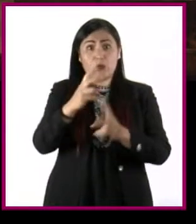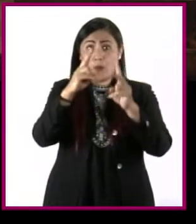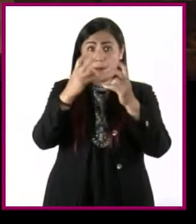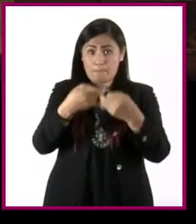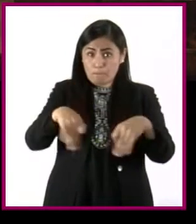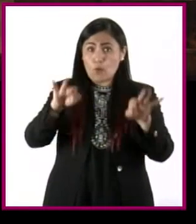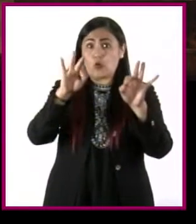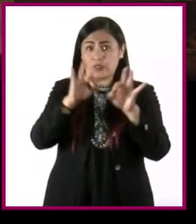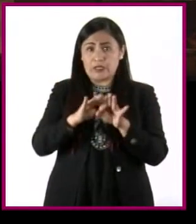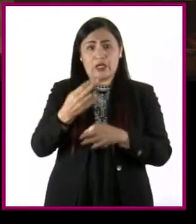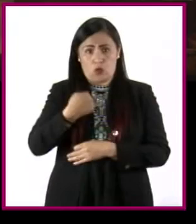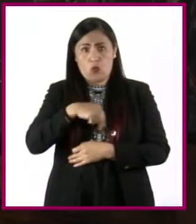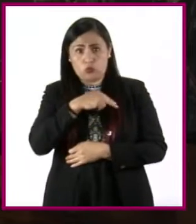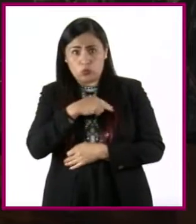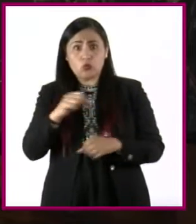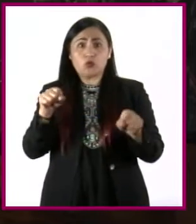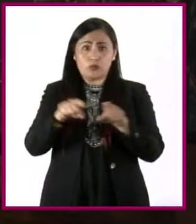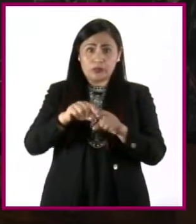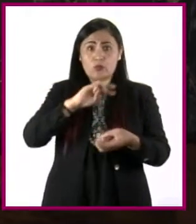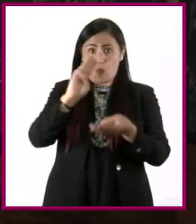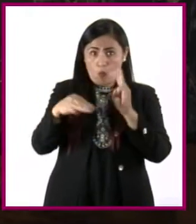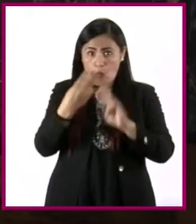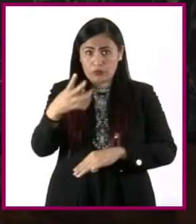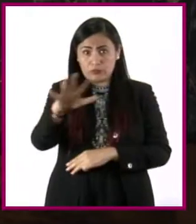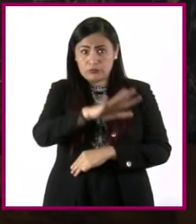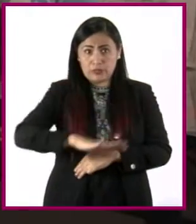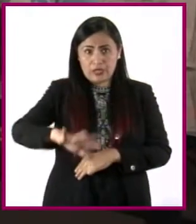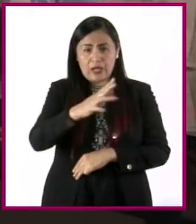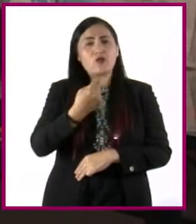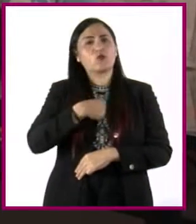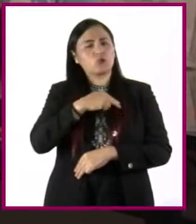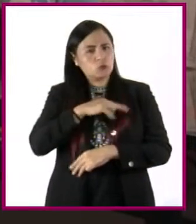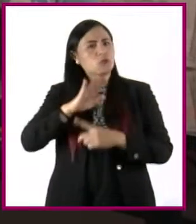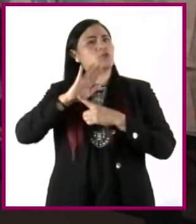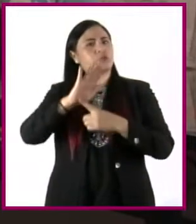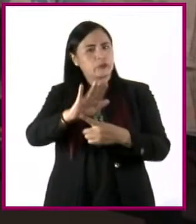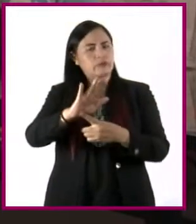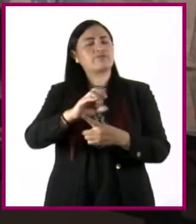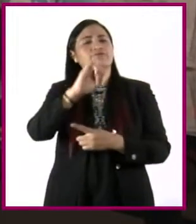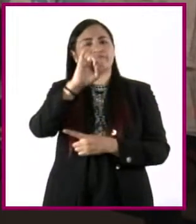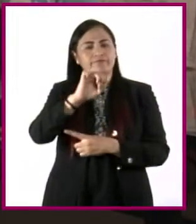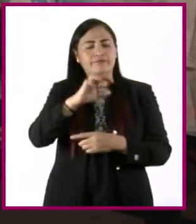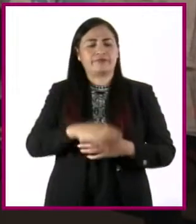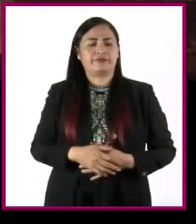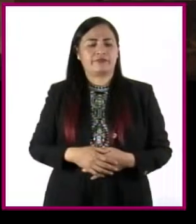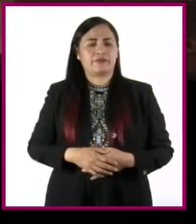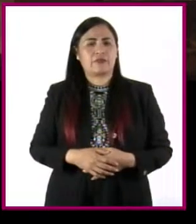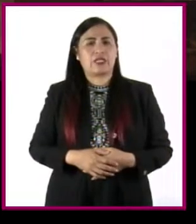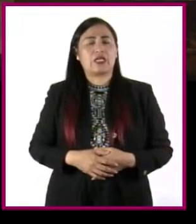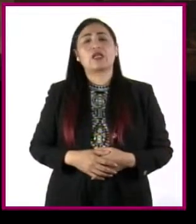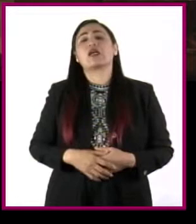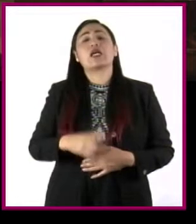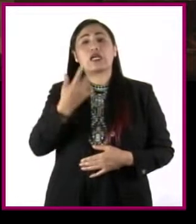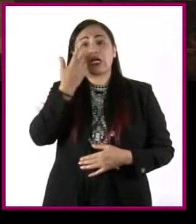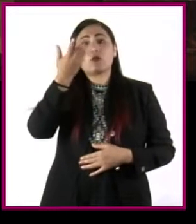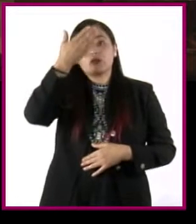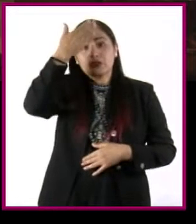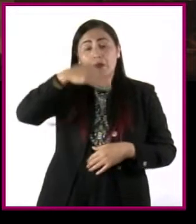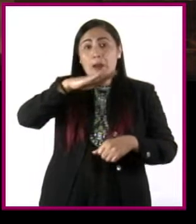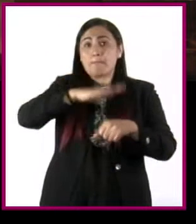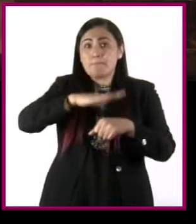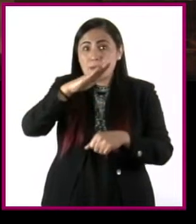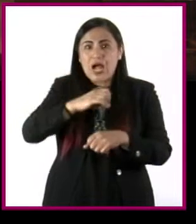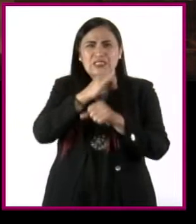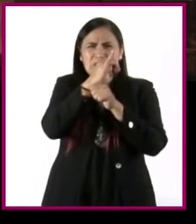solo para nosotros, sino para el mundo, hoy vamos a compartirlo con ustedes. Sí, y queremos saber más, investigar y de ser